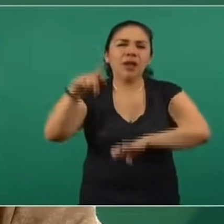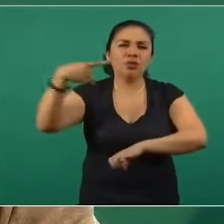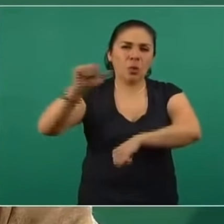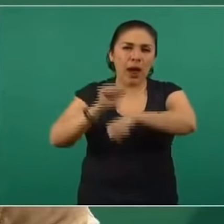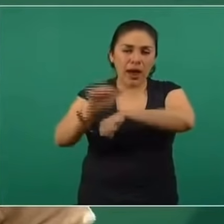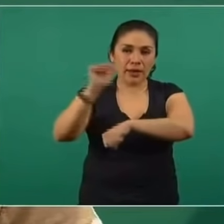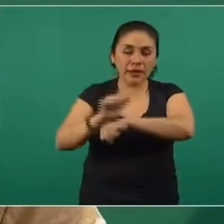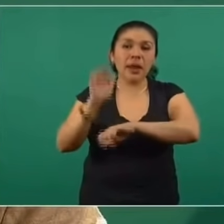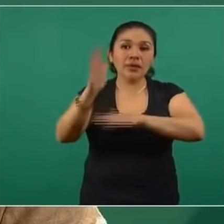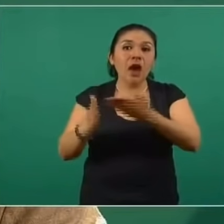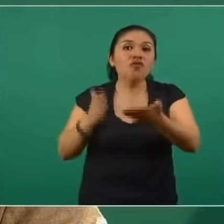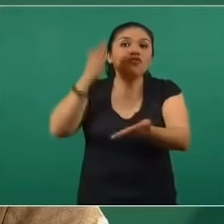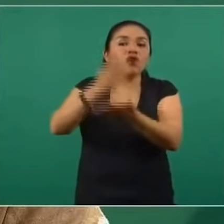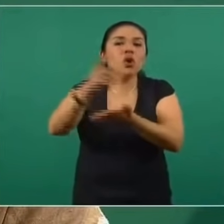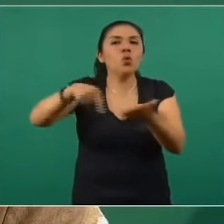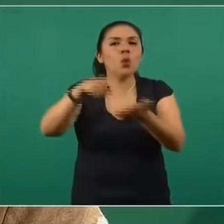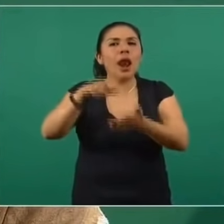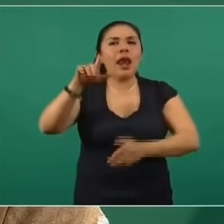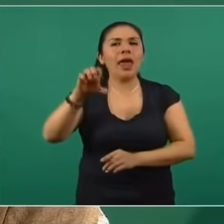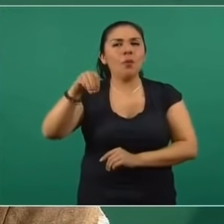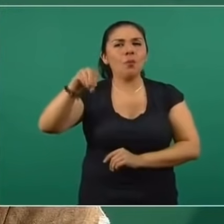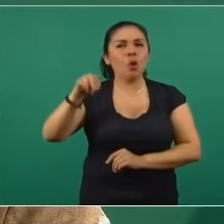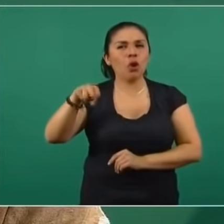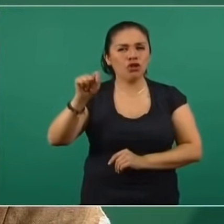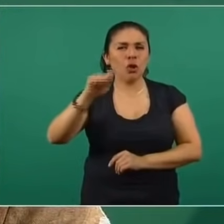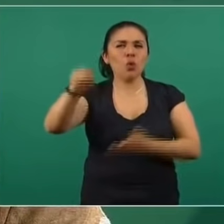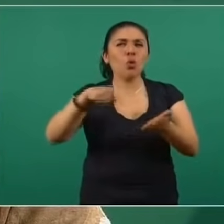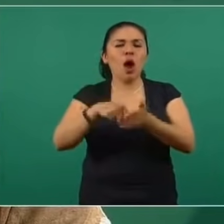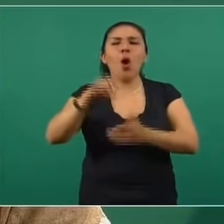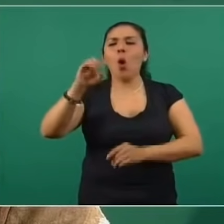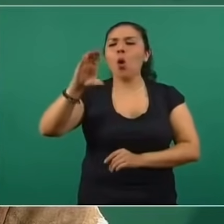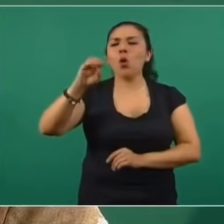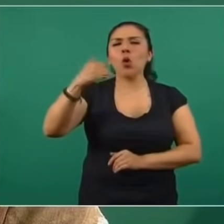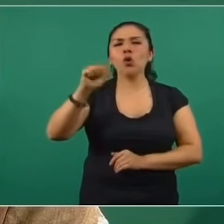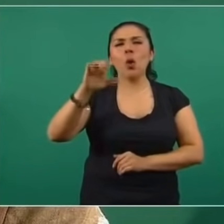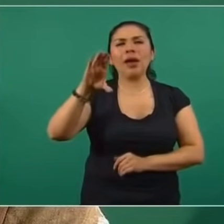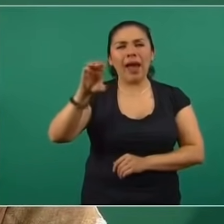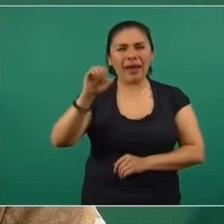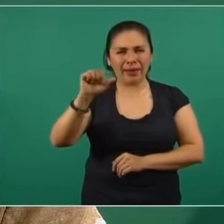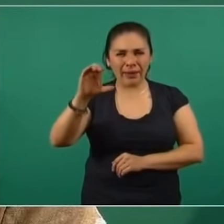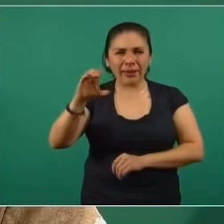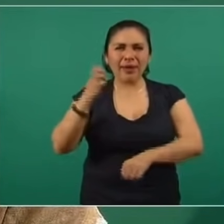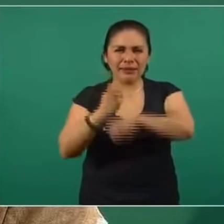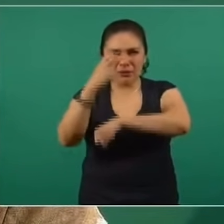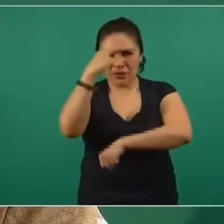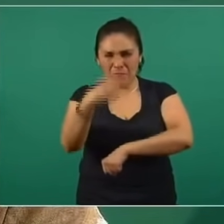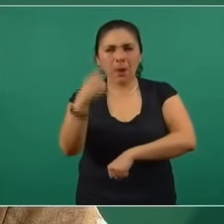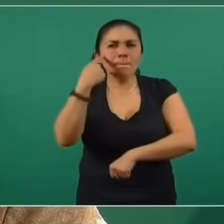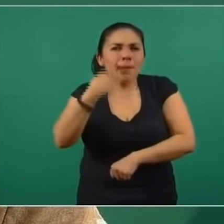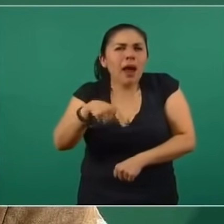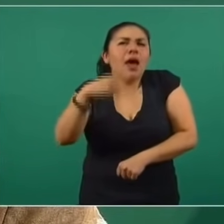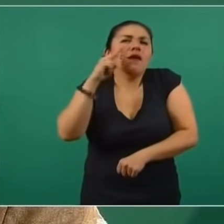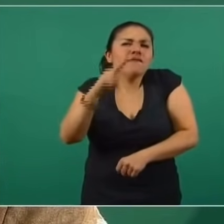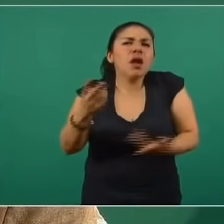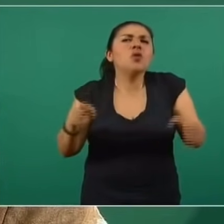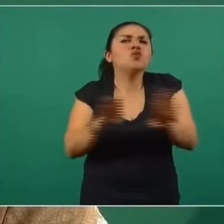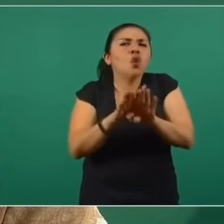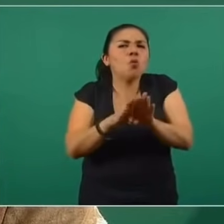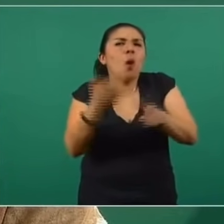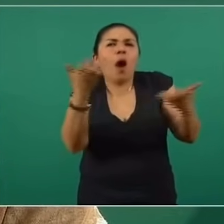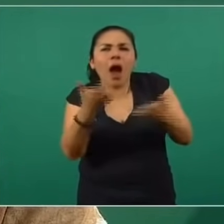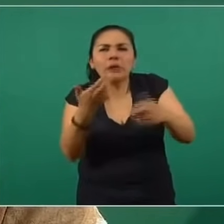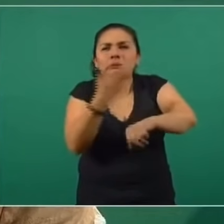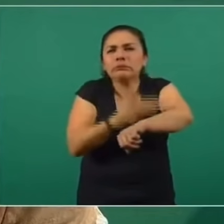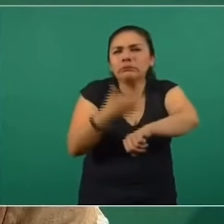la planta de Leomont, allá en Ocoyoacá, que estaba en México, a ver los últimos detalles y se